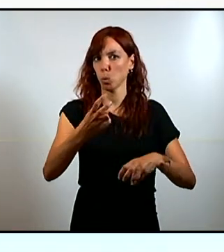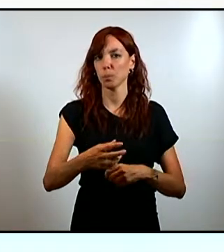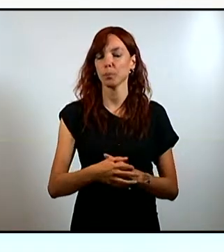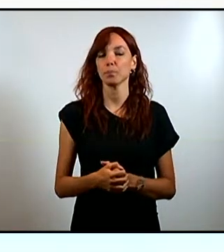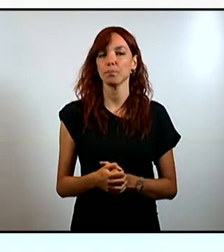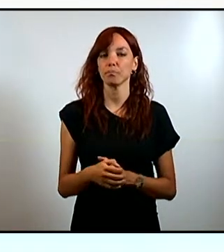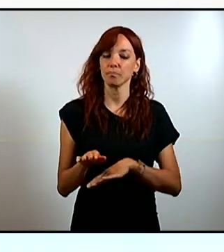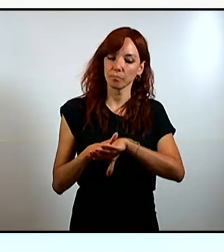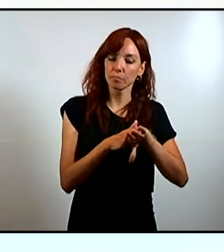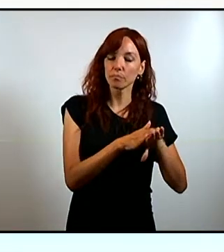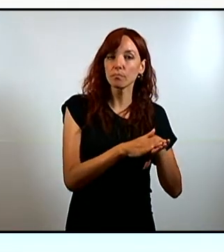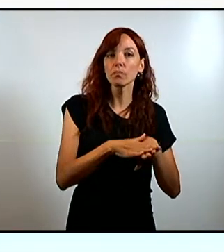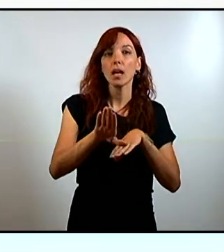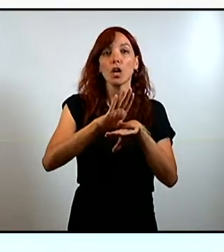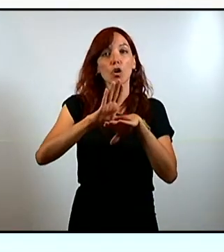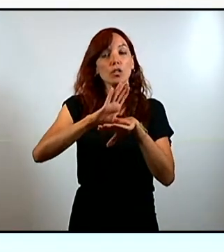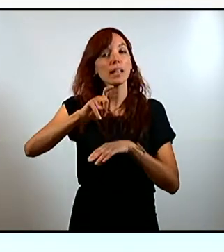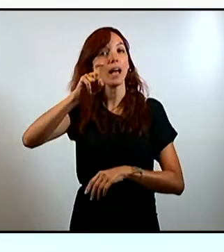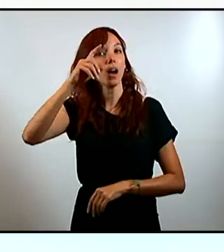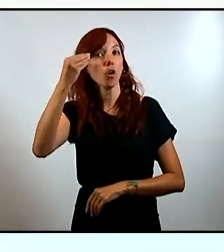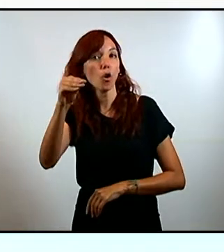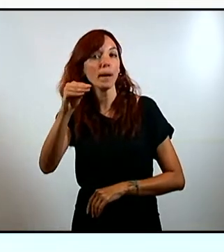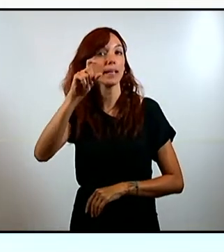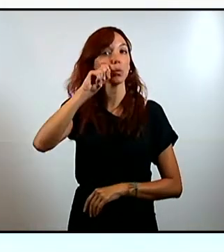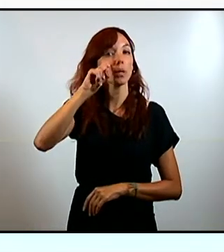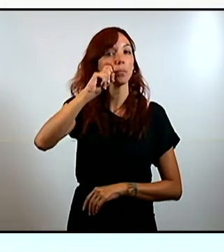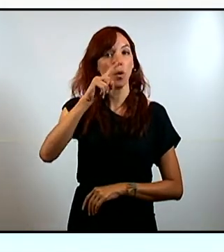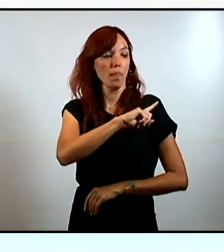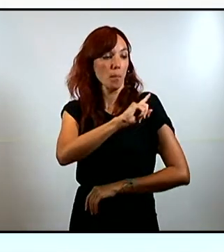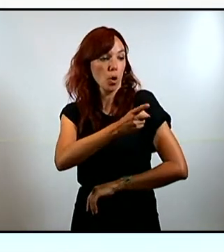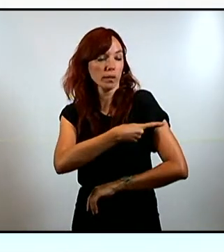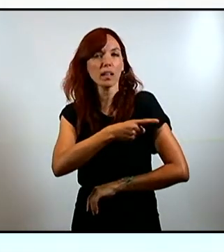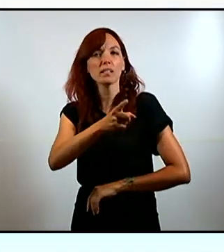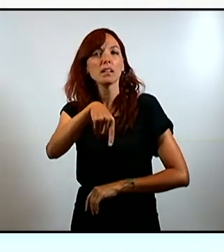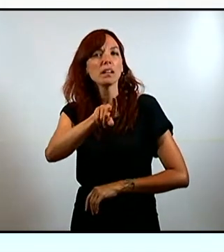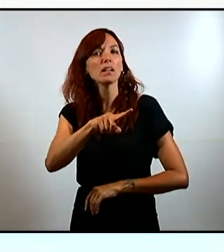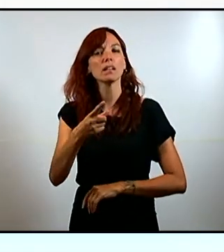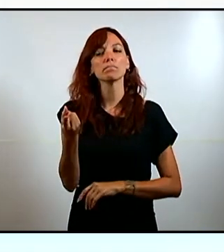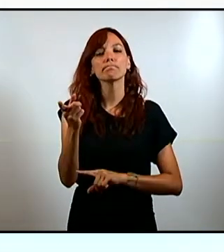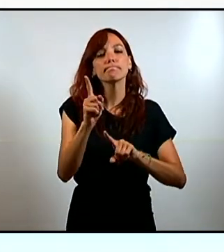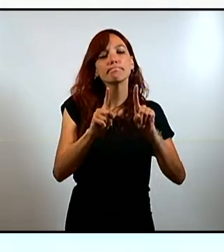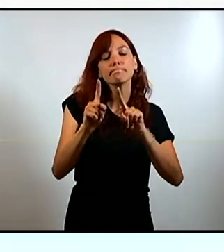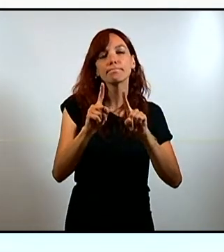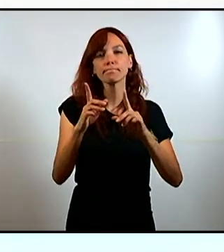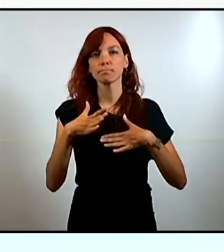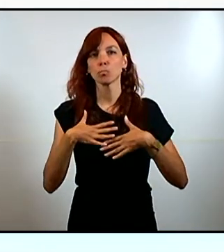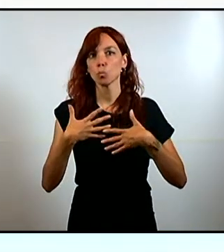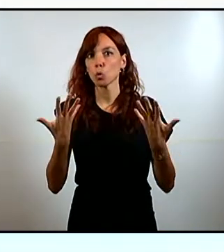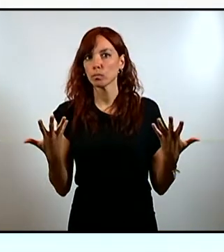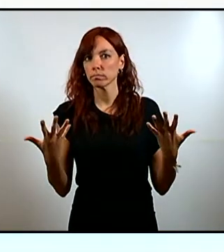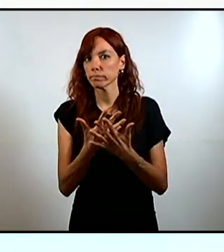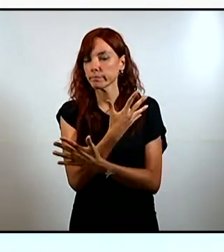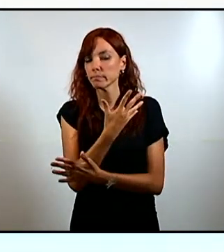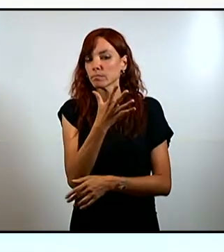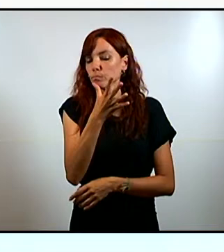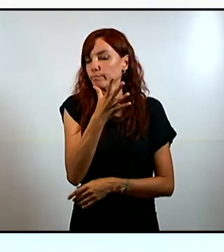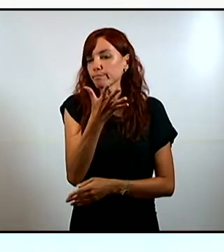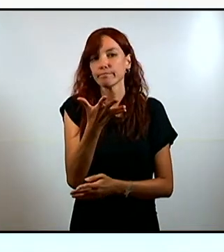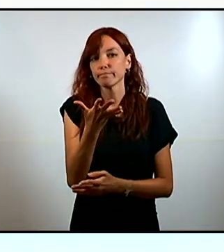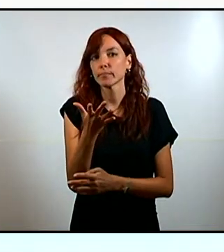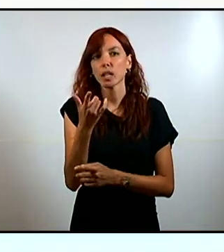Turismo, Jóvenes y el Deporte, además de solucionar problemas sobrevenidos por falta